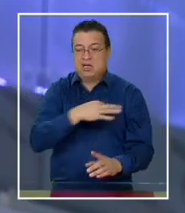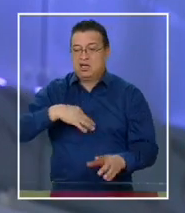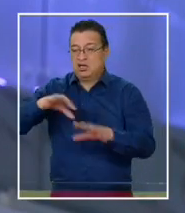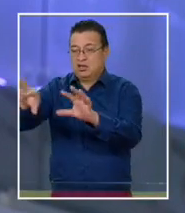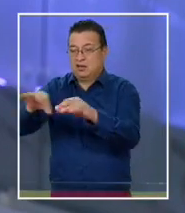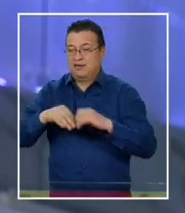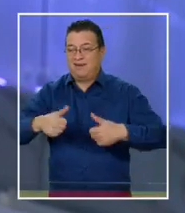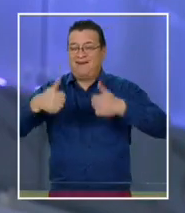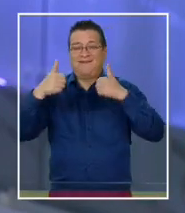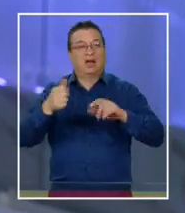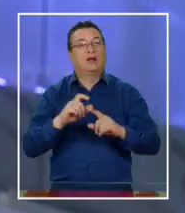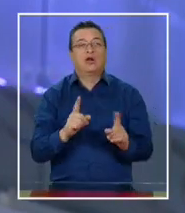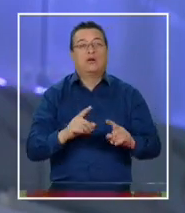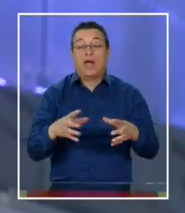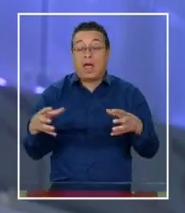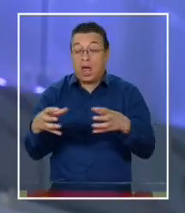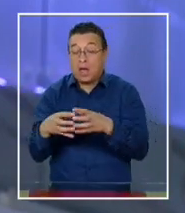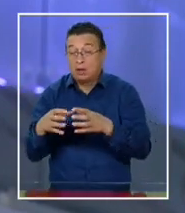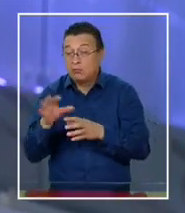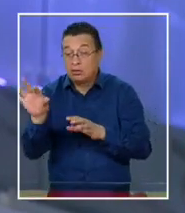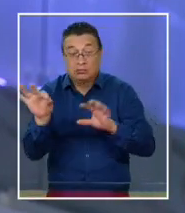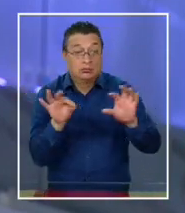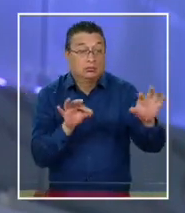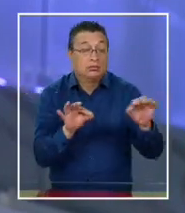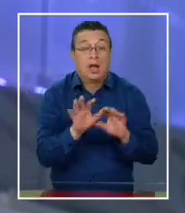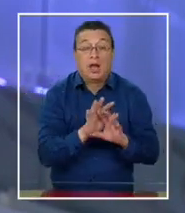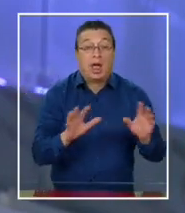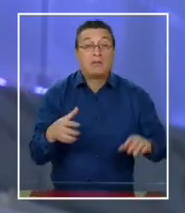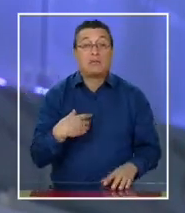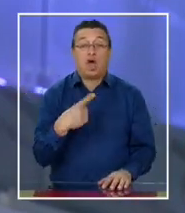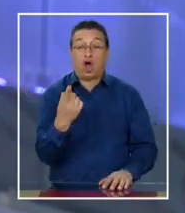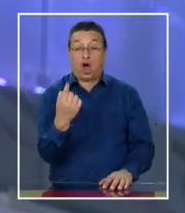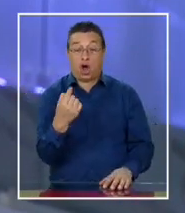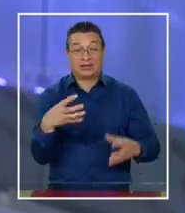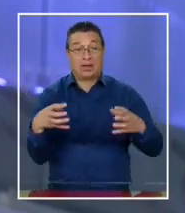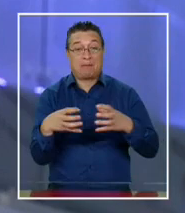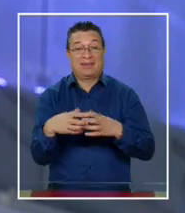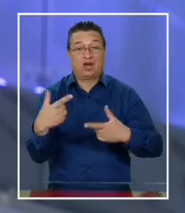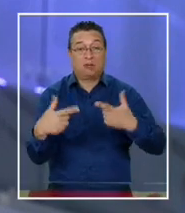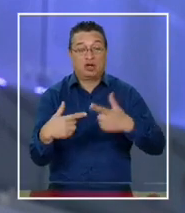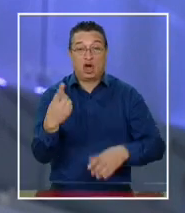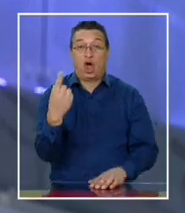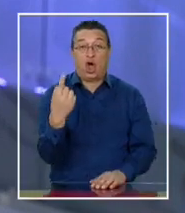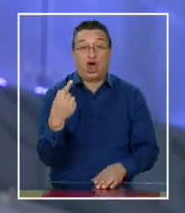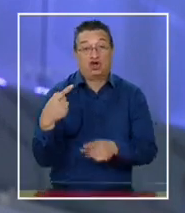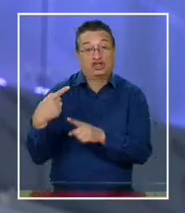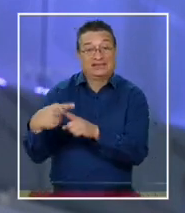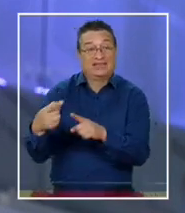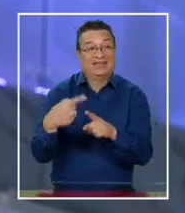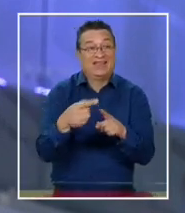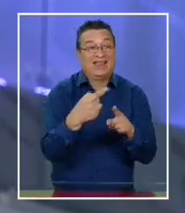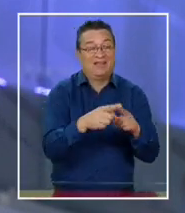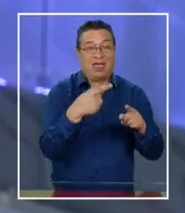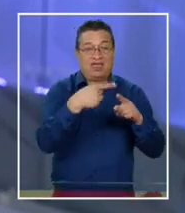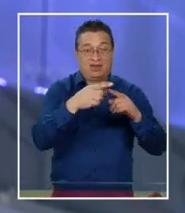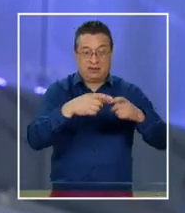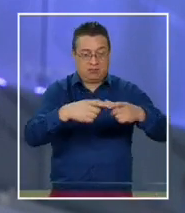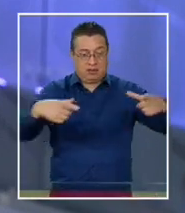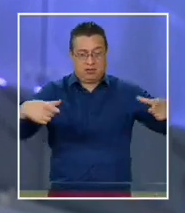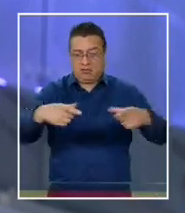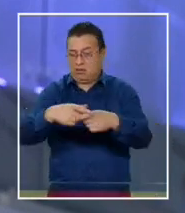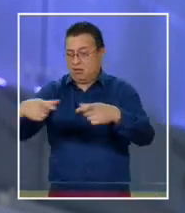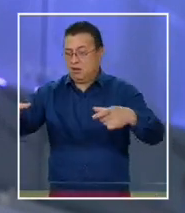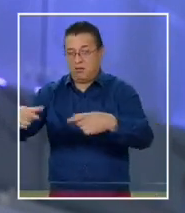no es armar el equipo más apropiado y cuando tú tienes once partidos once de distinto tamaño